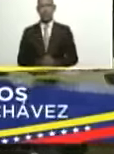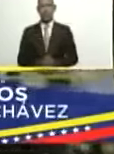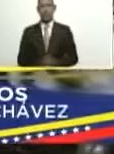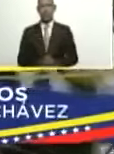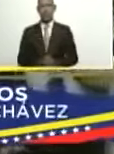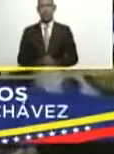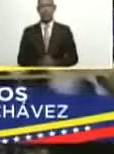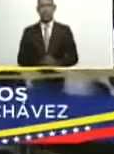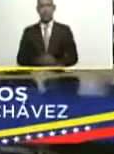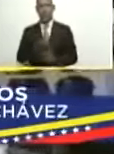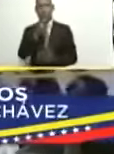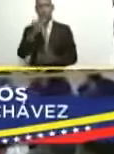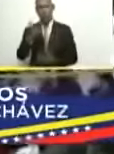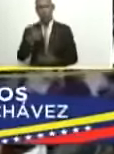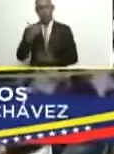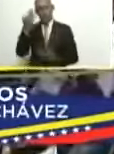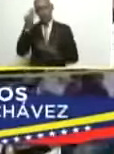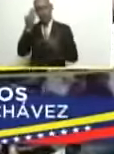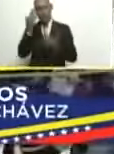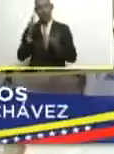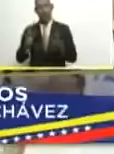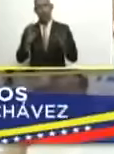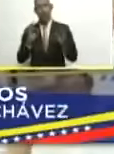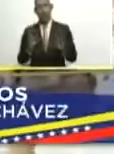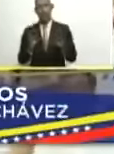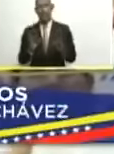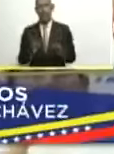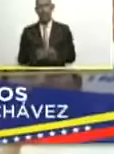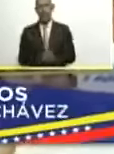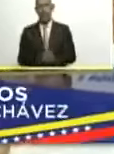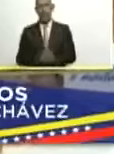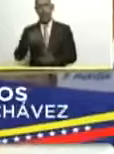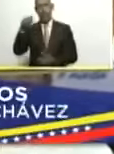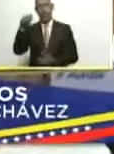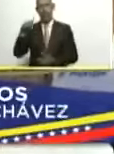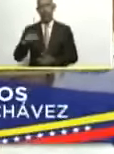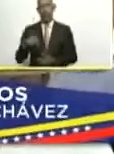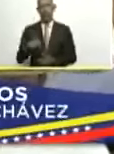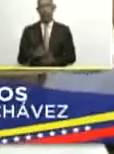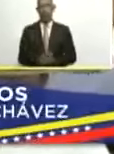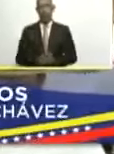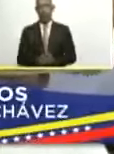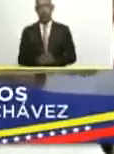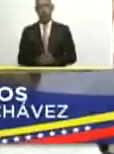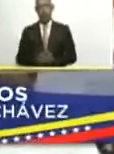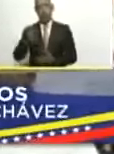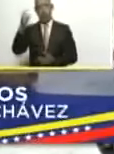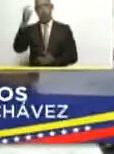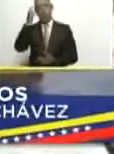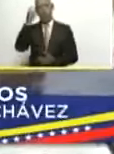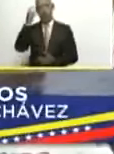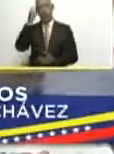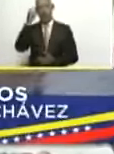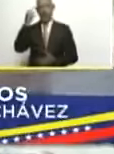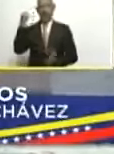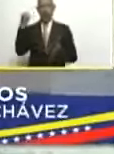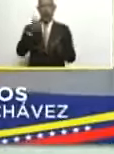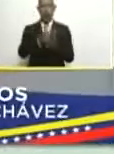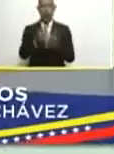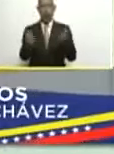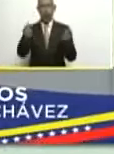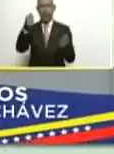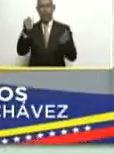Bueno, mi saludo muy especial. Hoy, día del golpe de timón.